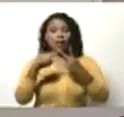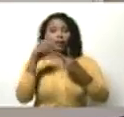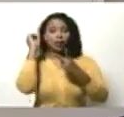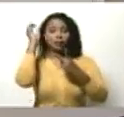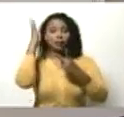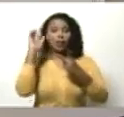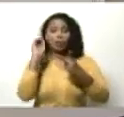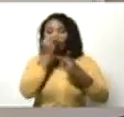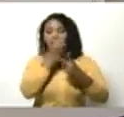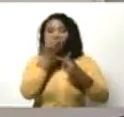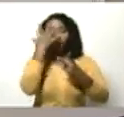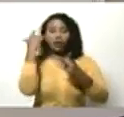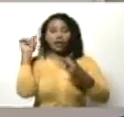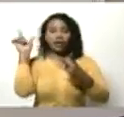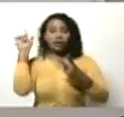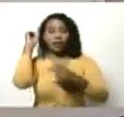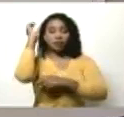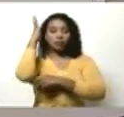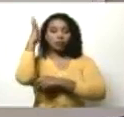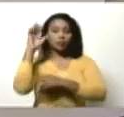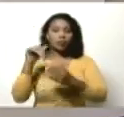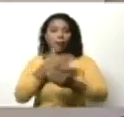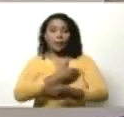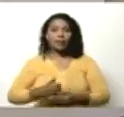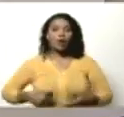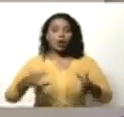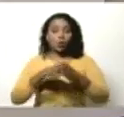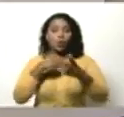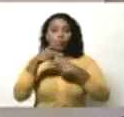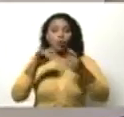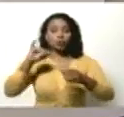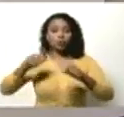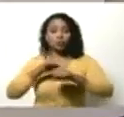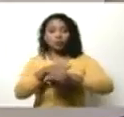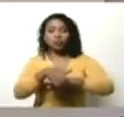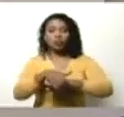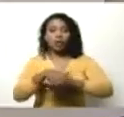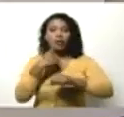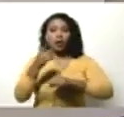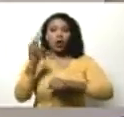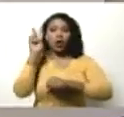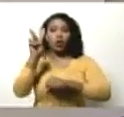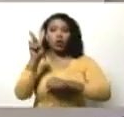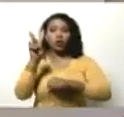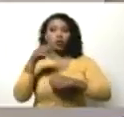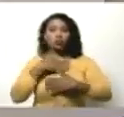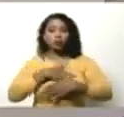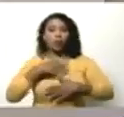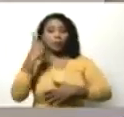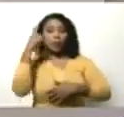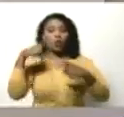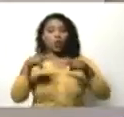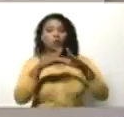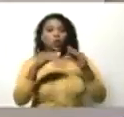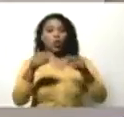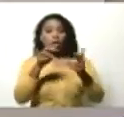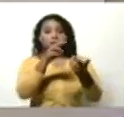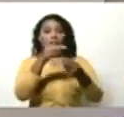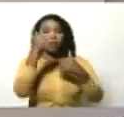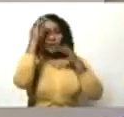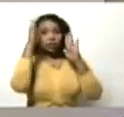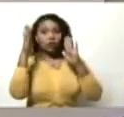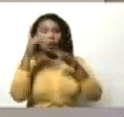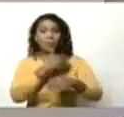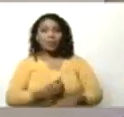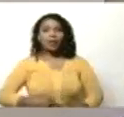Federal Legislativo, luego una reunión con el presidente del Parlamento venezolano, Jorge Rodríguez, expresaron ambos el beneplácito, en primer lugar, toda la recepción que ha tenido con el